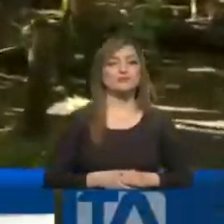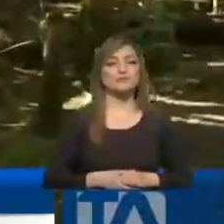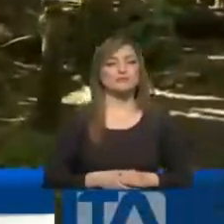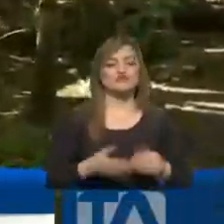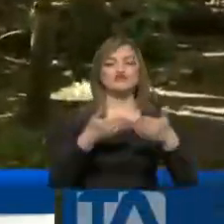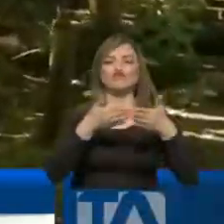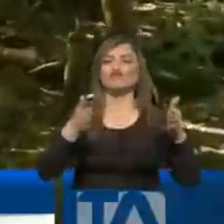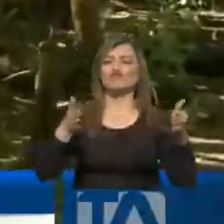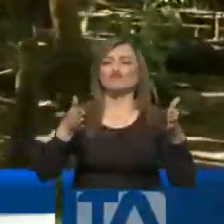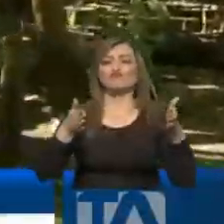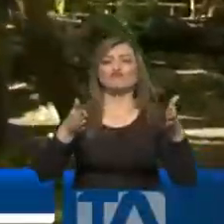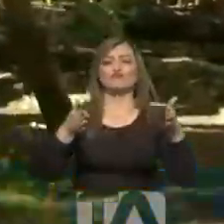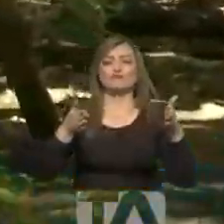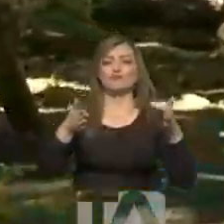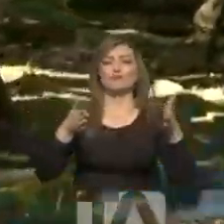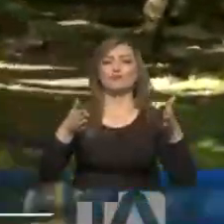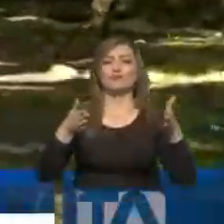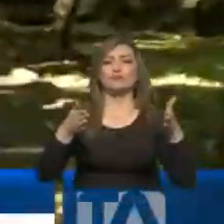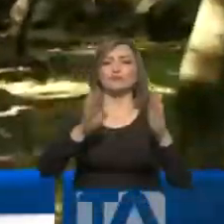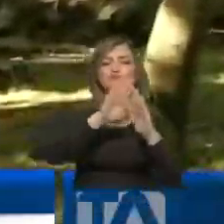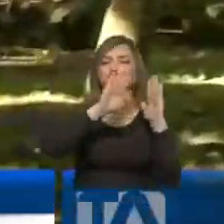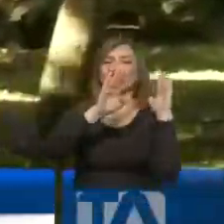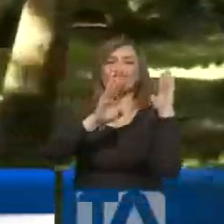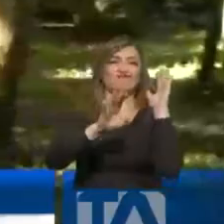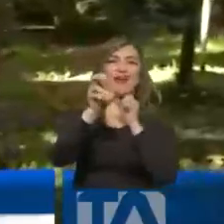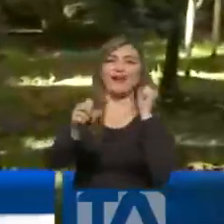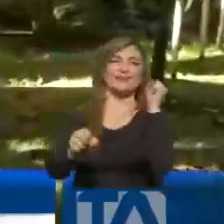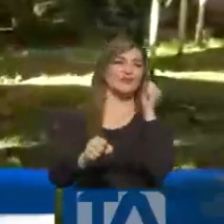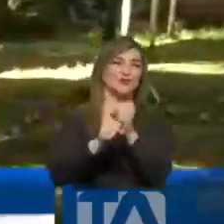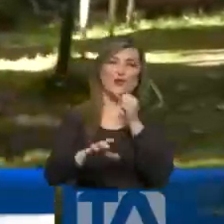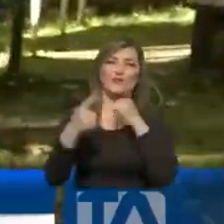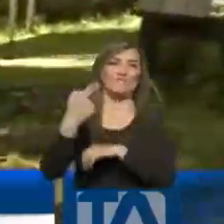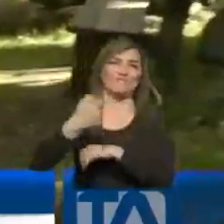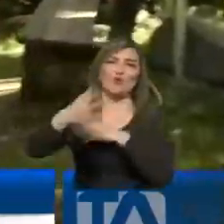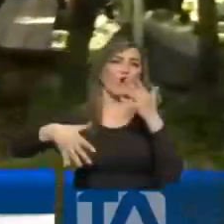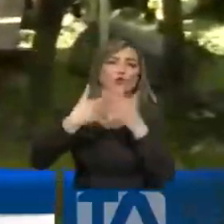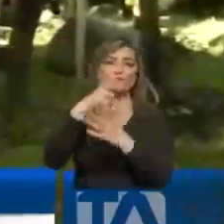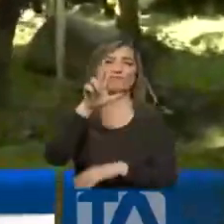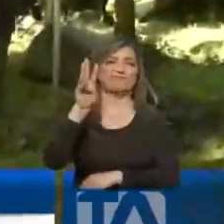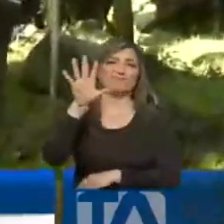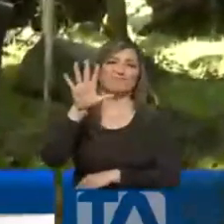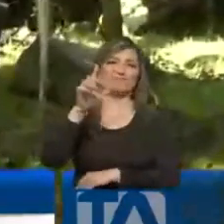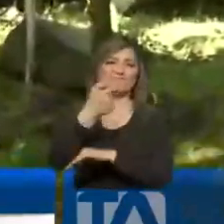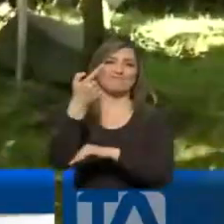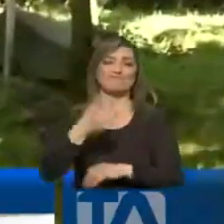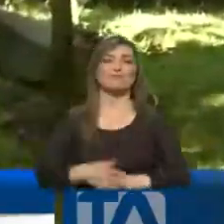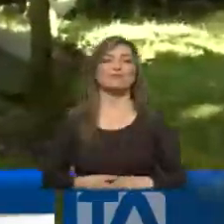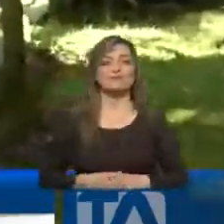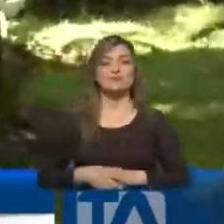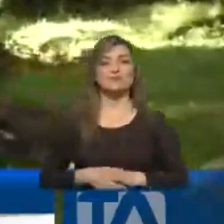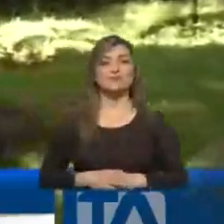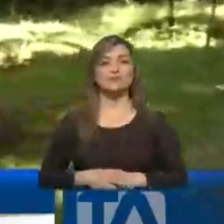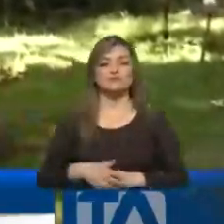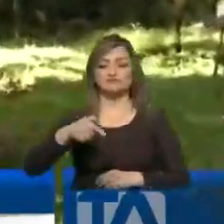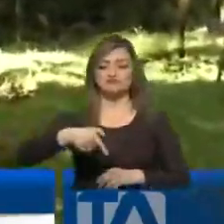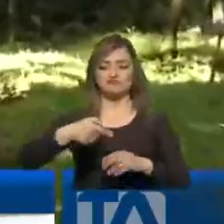está abierto los 365 días del año a partir del